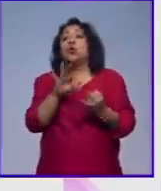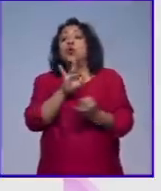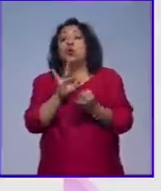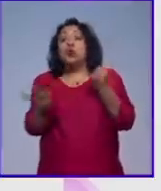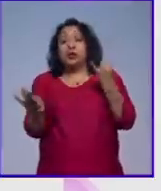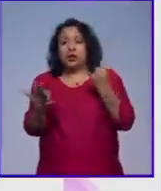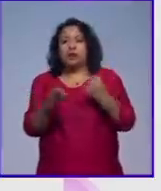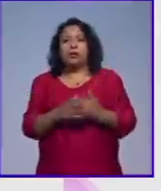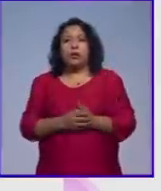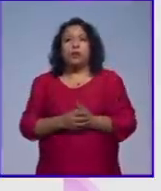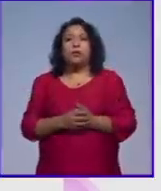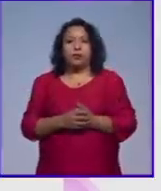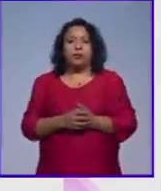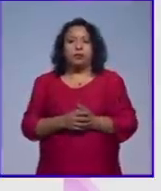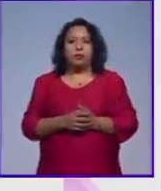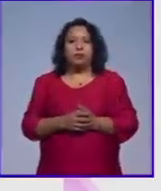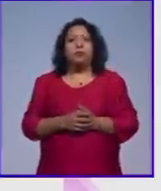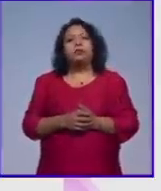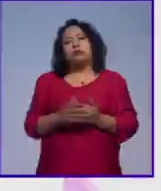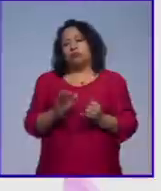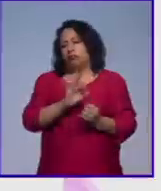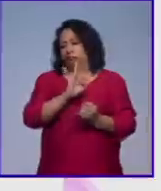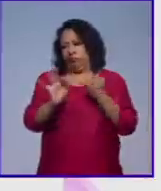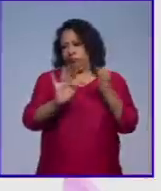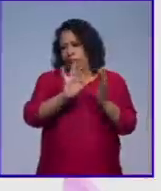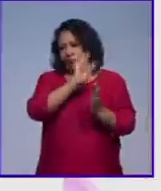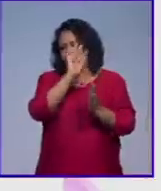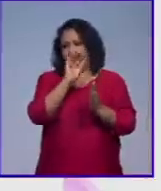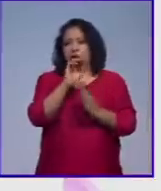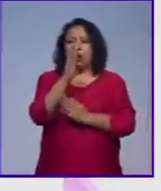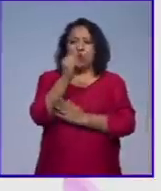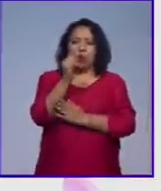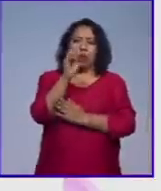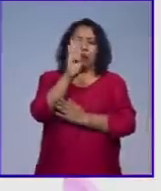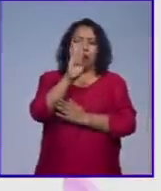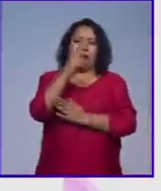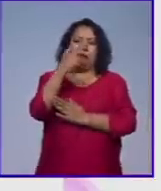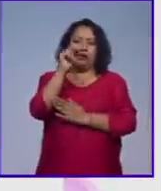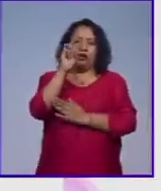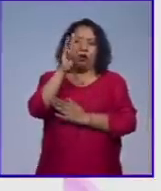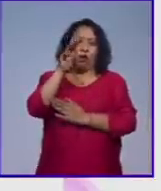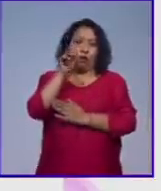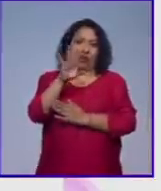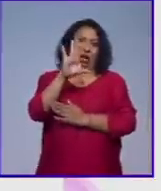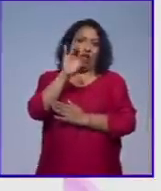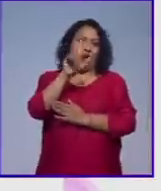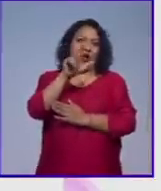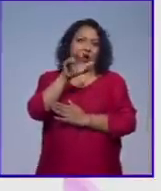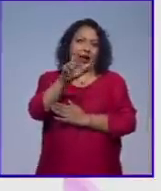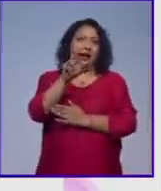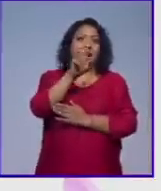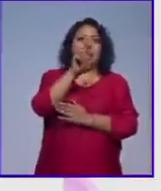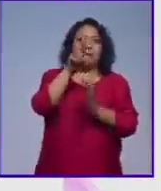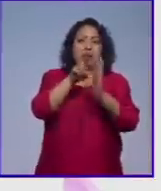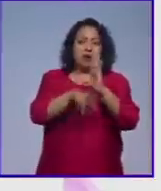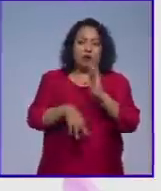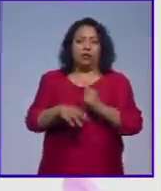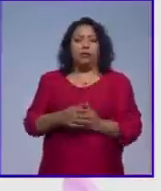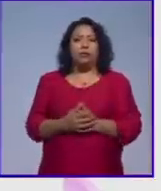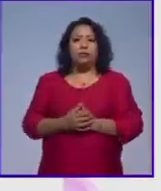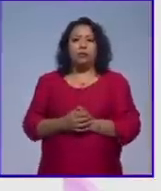finalmente terminamos o completamos el programa con la novena sinfonía de Beethoven coral, ¿sí?, en re menor.